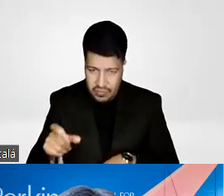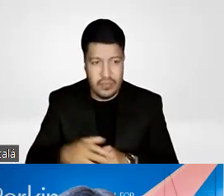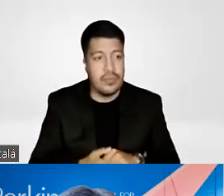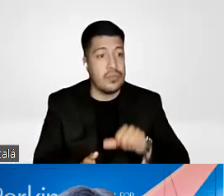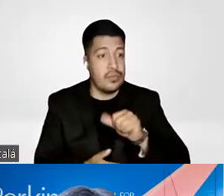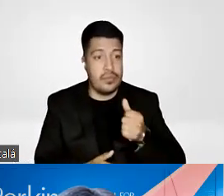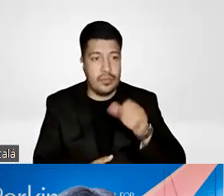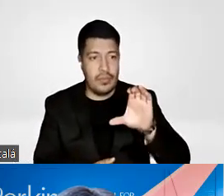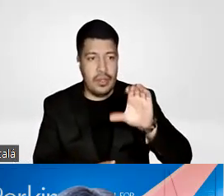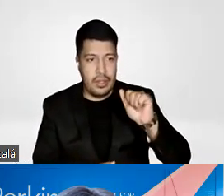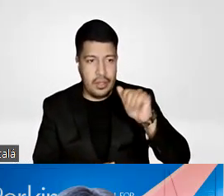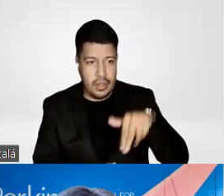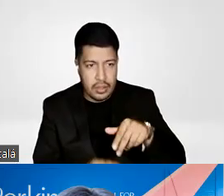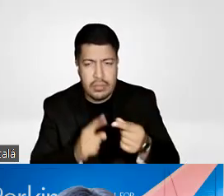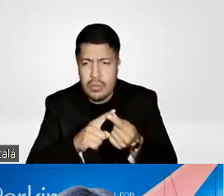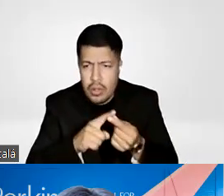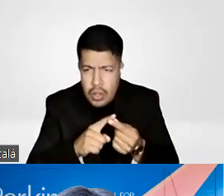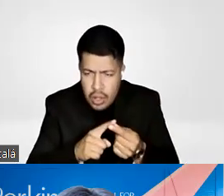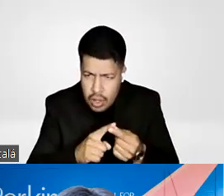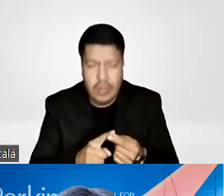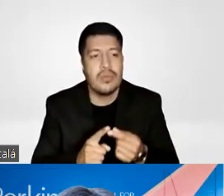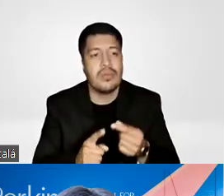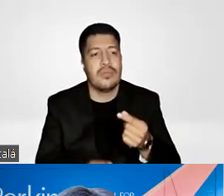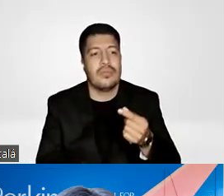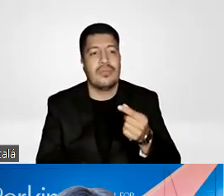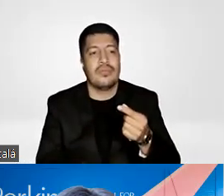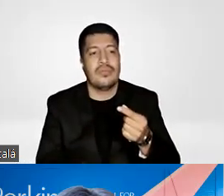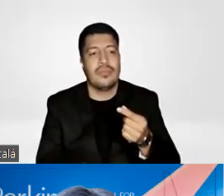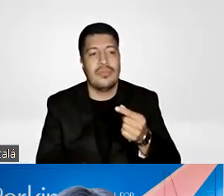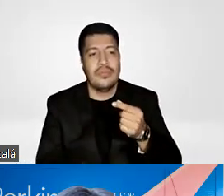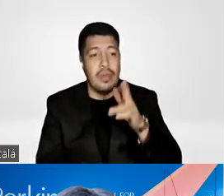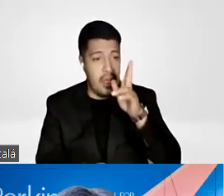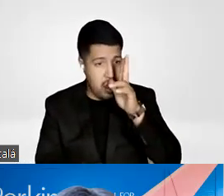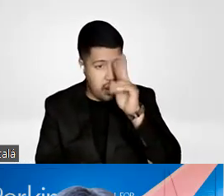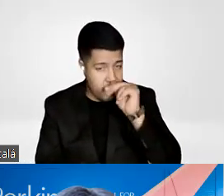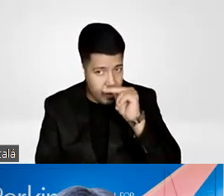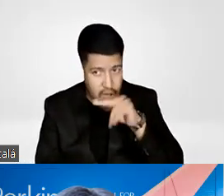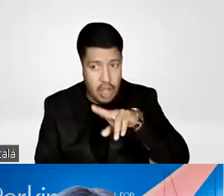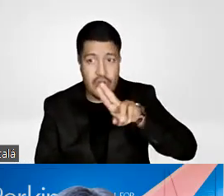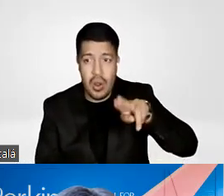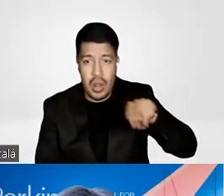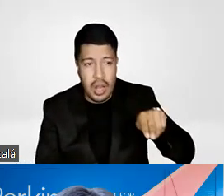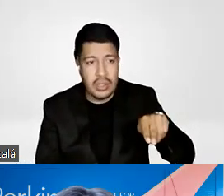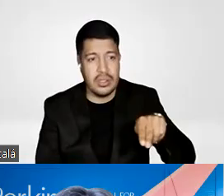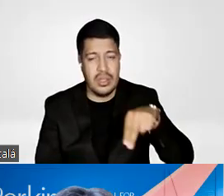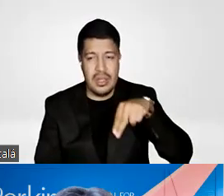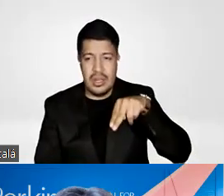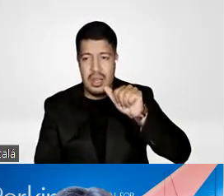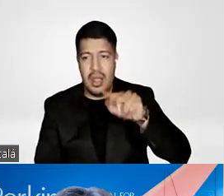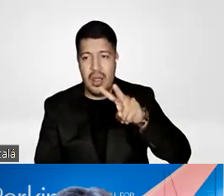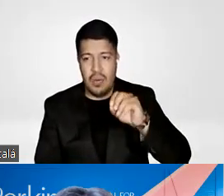Hermosillo, Nogales y Navojoa. Recordar que CIDEN y CAN son para atención para personas con